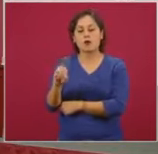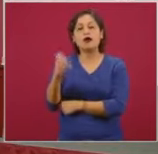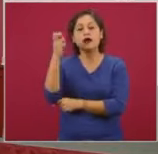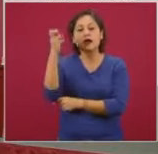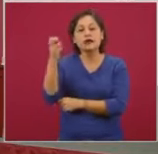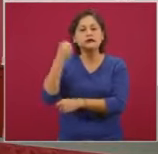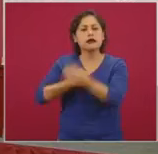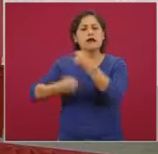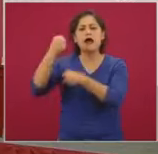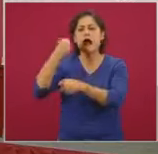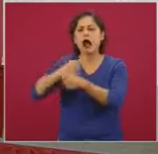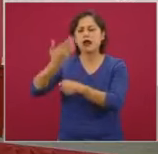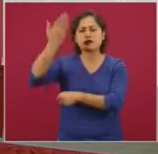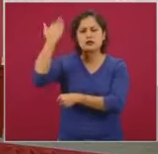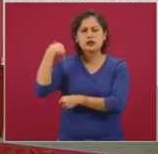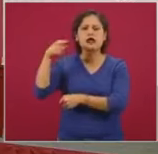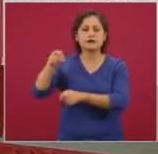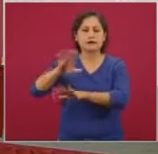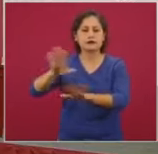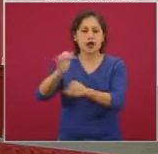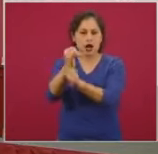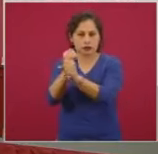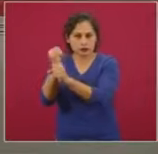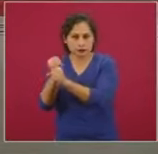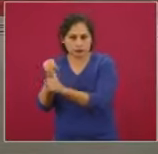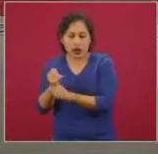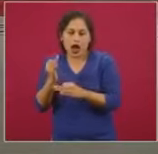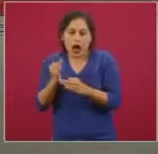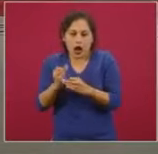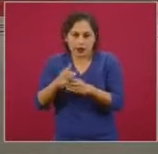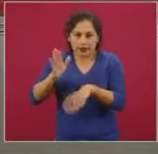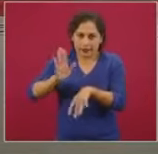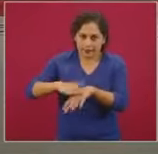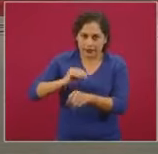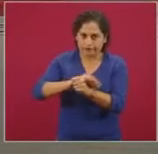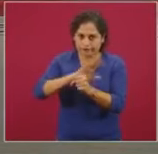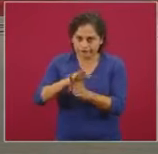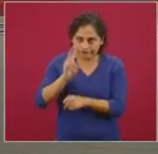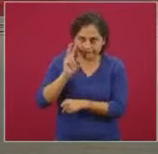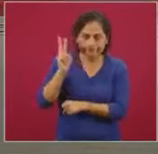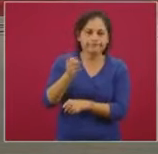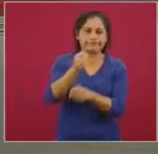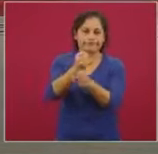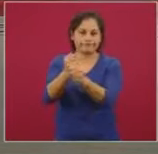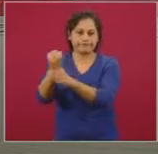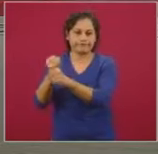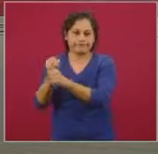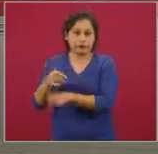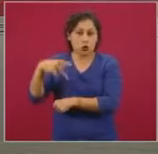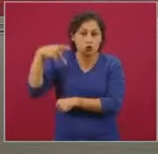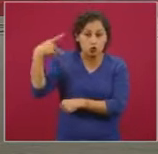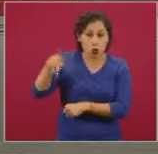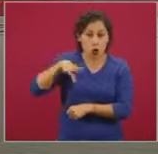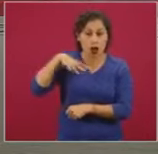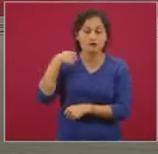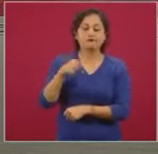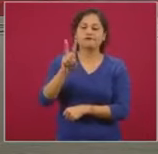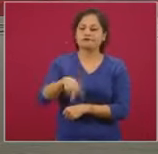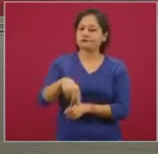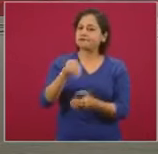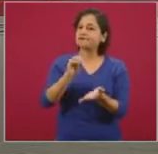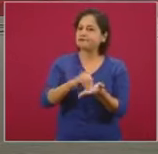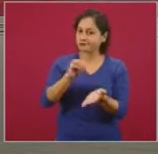años, no solamente ahora con COVID, y aún ahí en ese esfuerzo es complicado con la